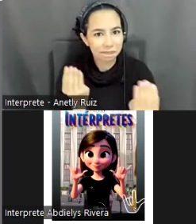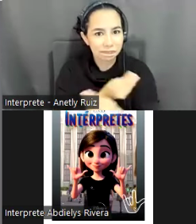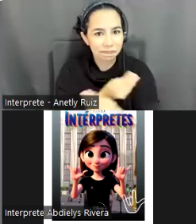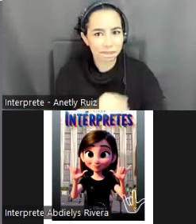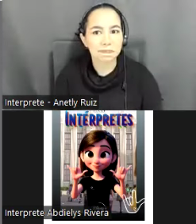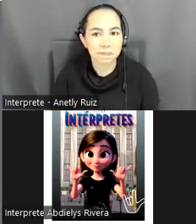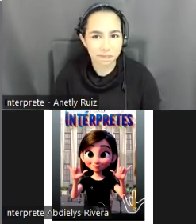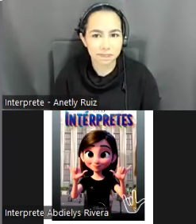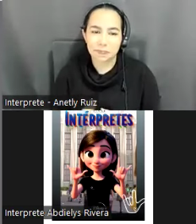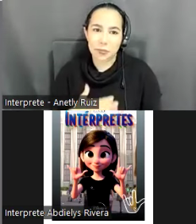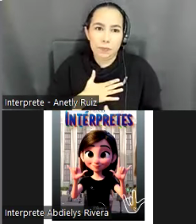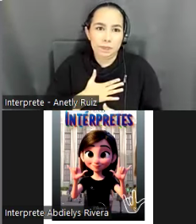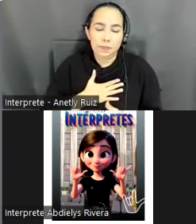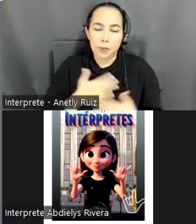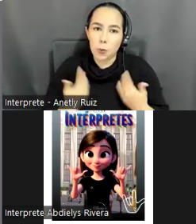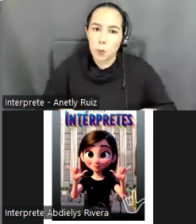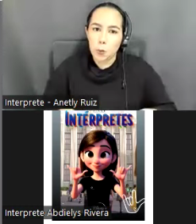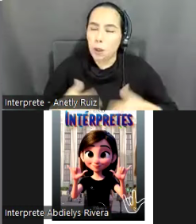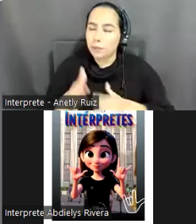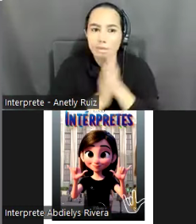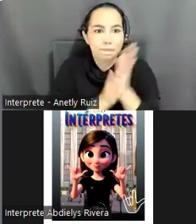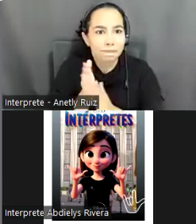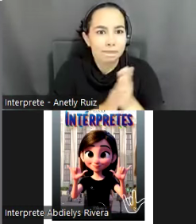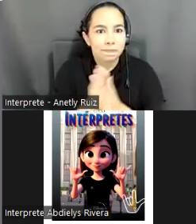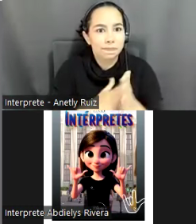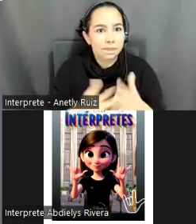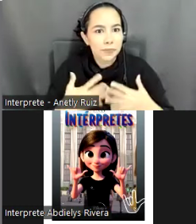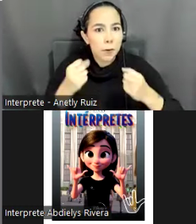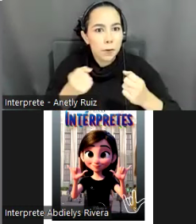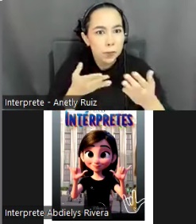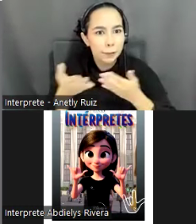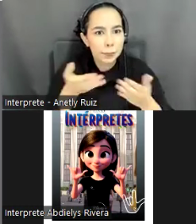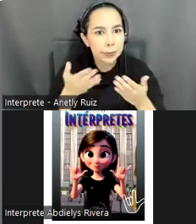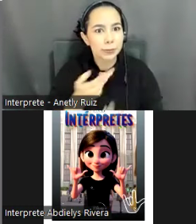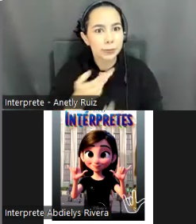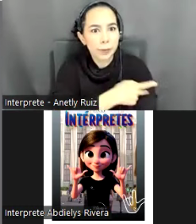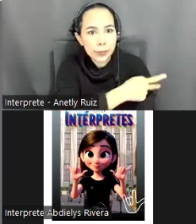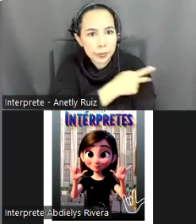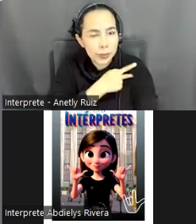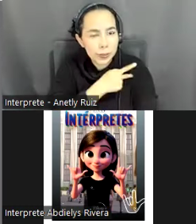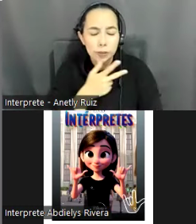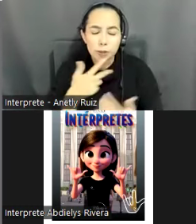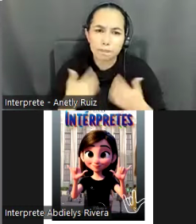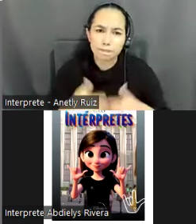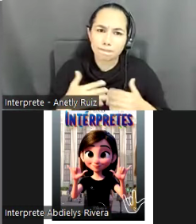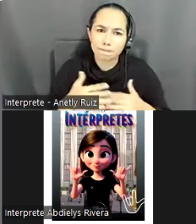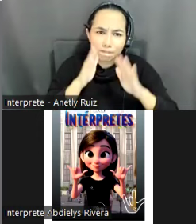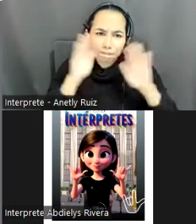de mis pasiones, que lo es, ¿verdad? Los servicios de salud y los pacientes. Así es que como objetivo de la